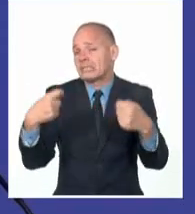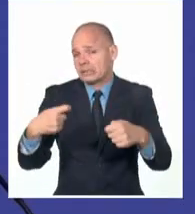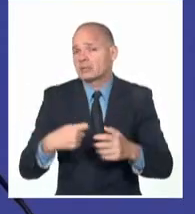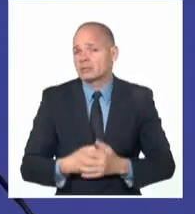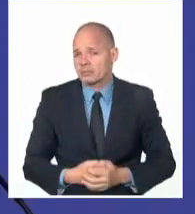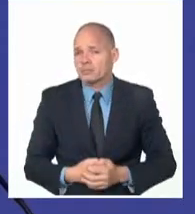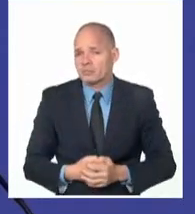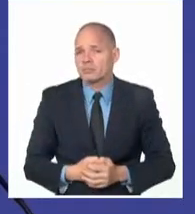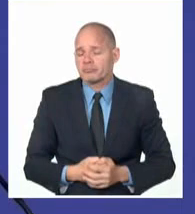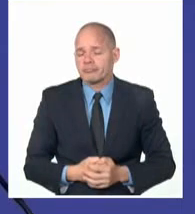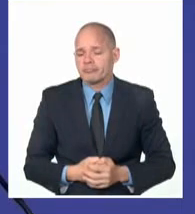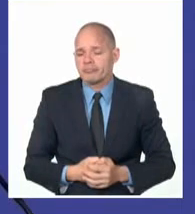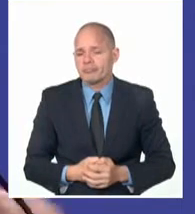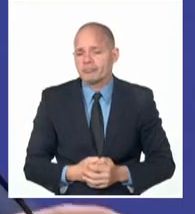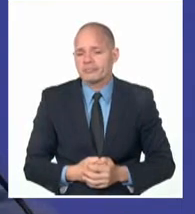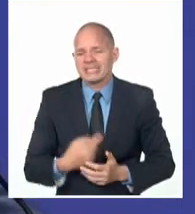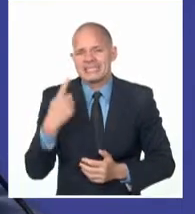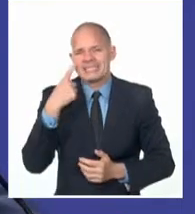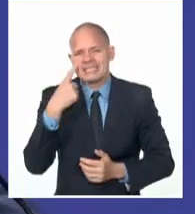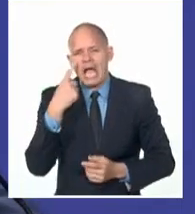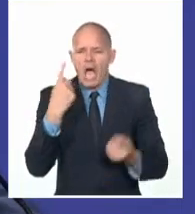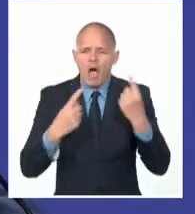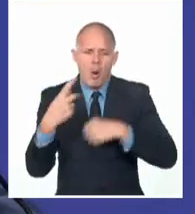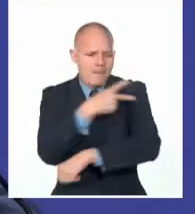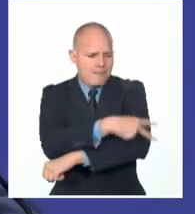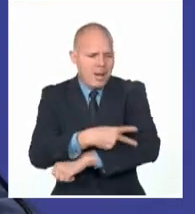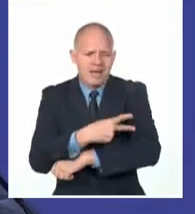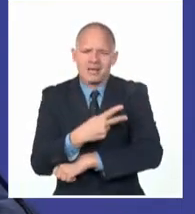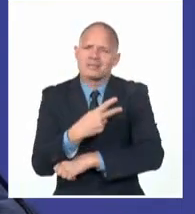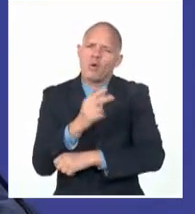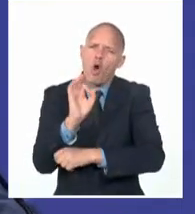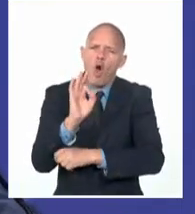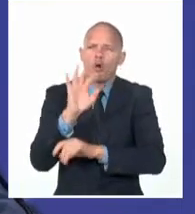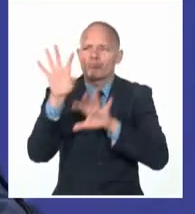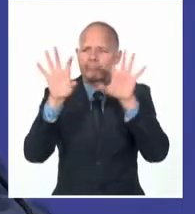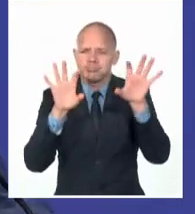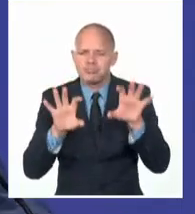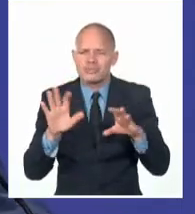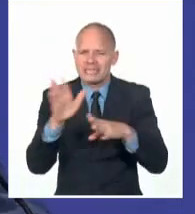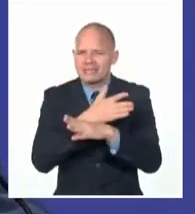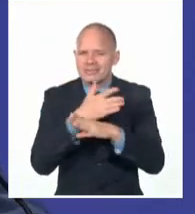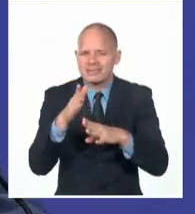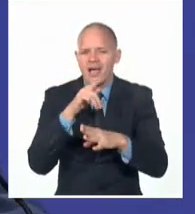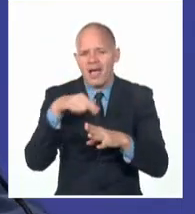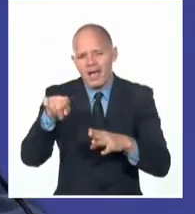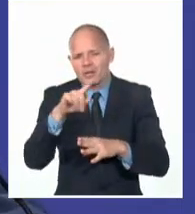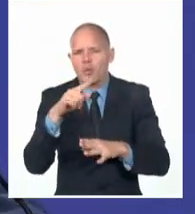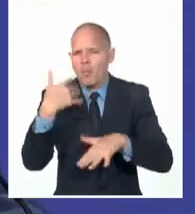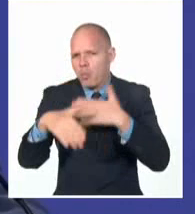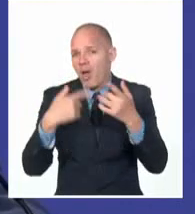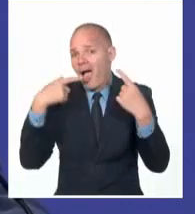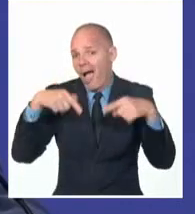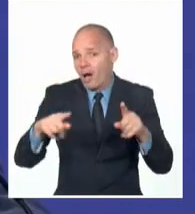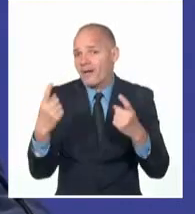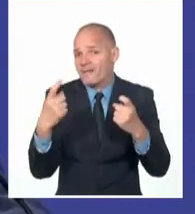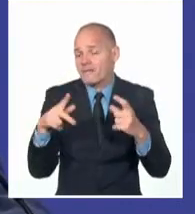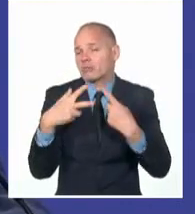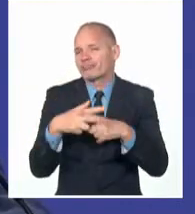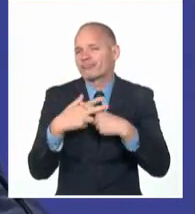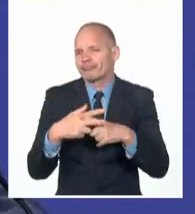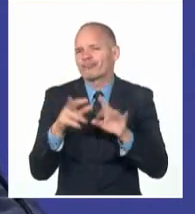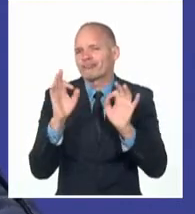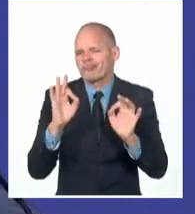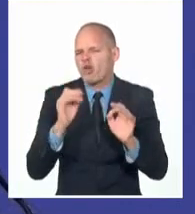Los actuales desafíos nacionales, regionales y globales nos obligan a buscar soluciones propias